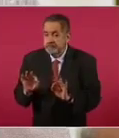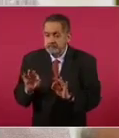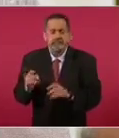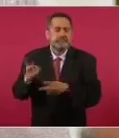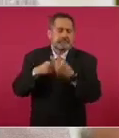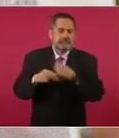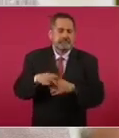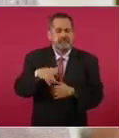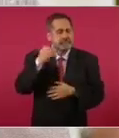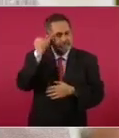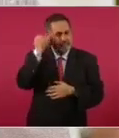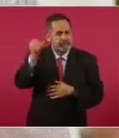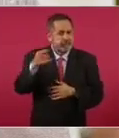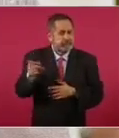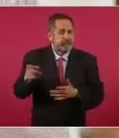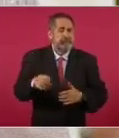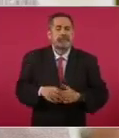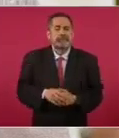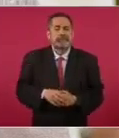Porque se imaginan